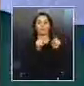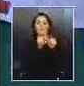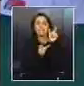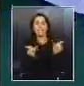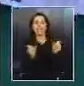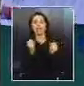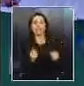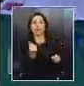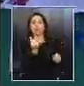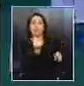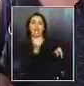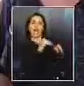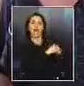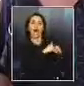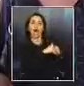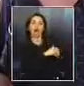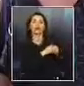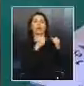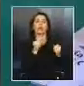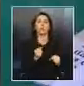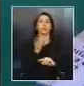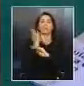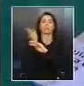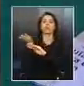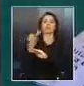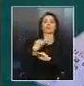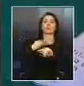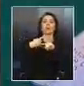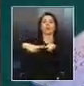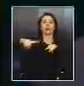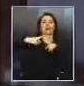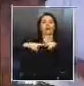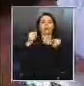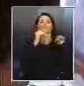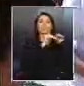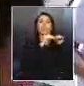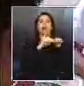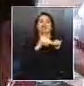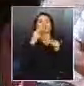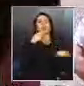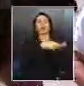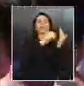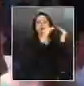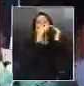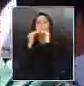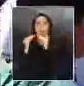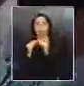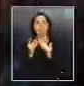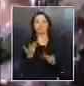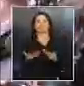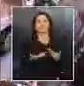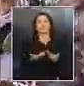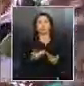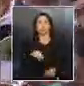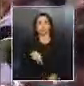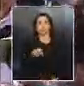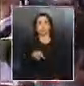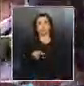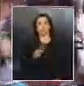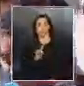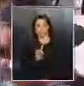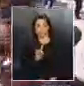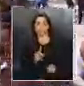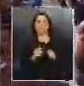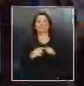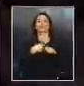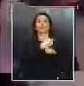y también con capacidad para pedir créditos hipotecarios de esa manera pueden comprar sus casas y esto funciona así el mbo entrega este